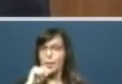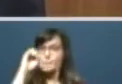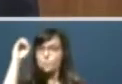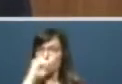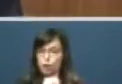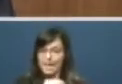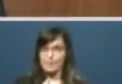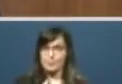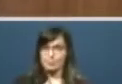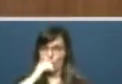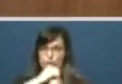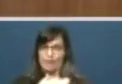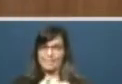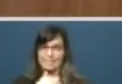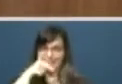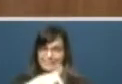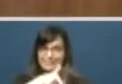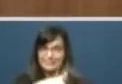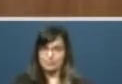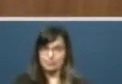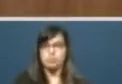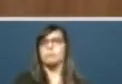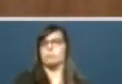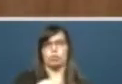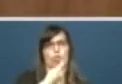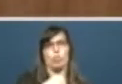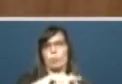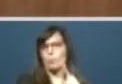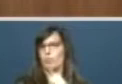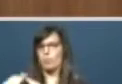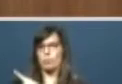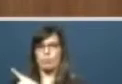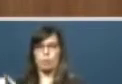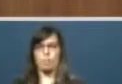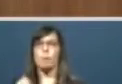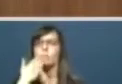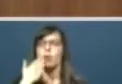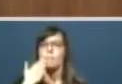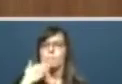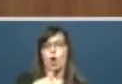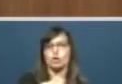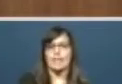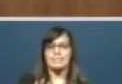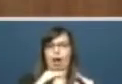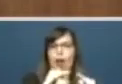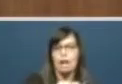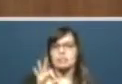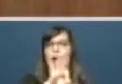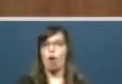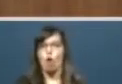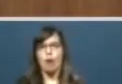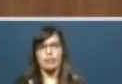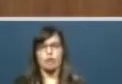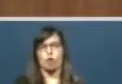de hidrocarburos del que están exentos el gasóleo doméstico y el agrícola y hemos reforzado nuestro marco de beneficios fiscales